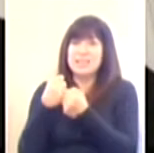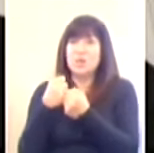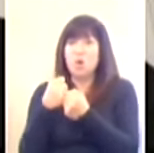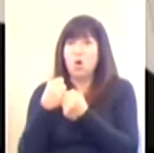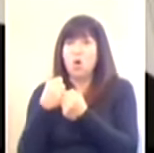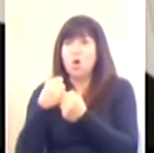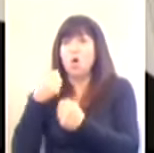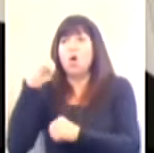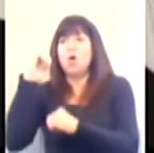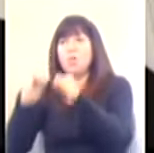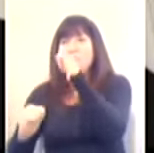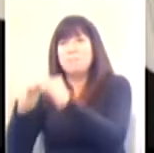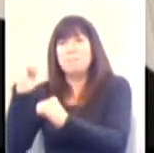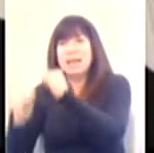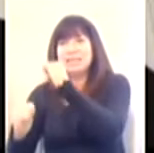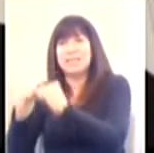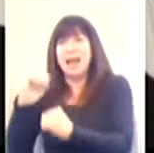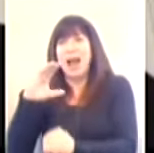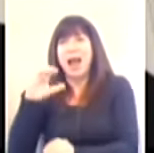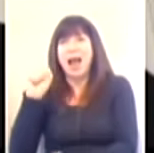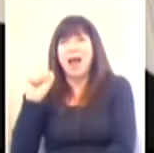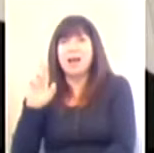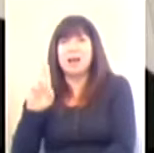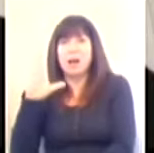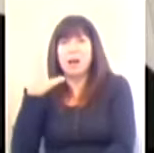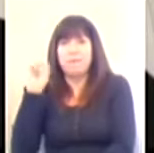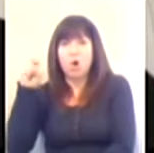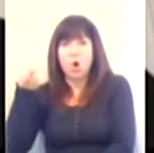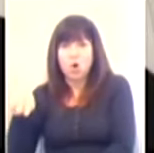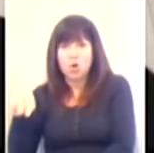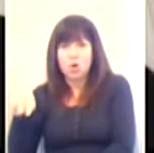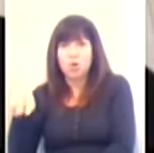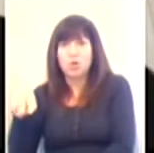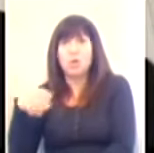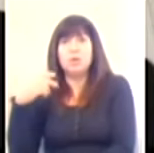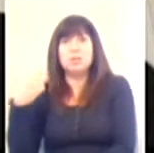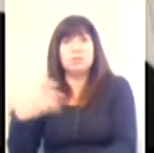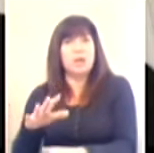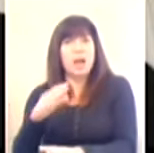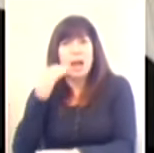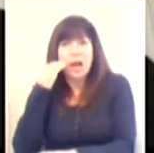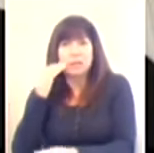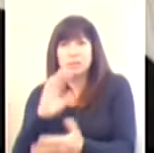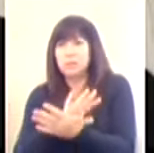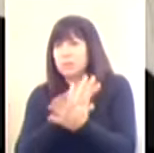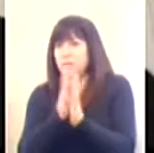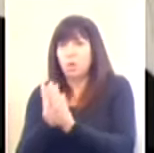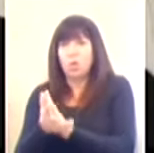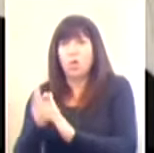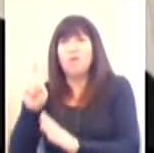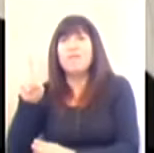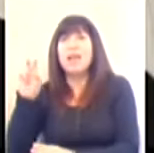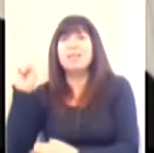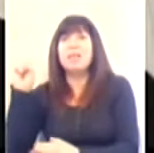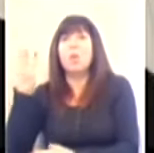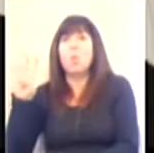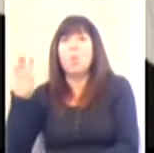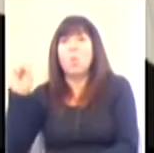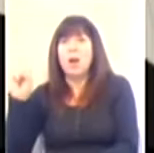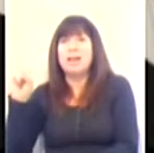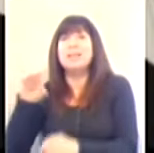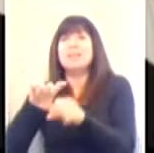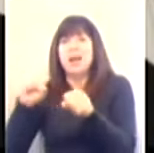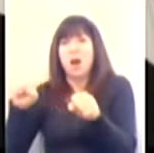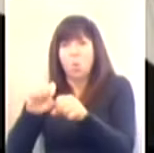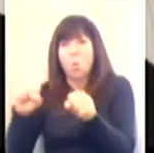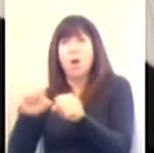nos propusimos hace un año, justamente hoy, retirar todas las centrales a carbón en 2040, llegamos a un acuerdo con las compañías que yo valoro de